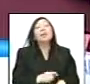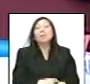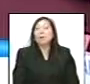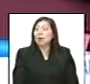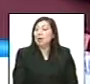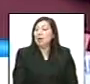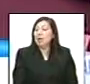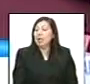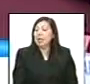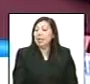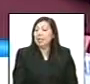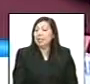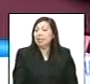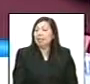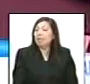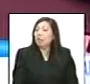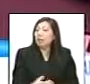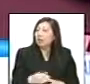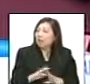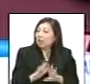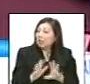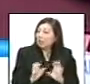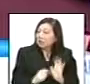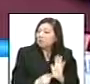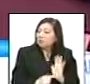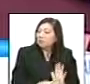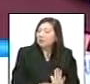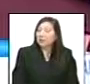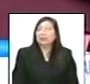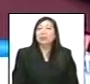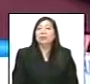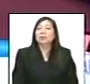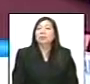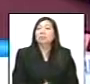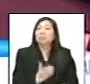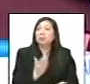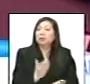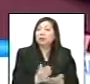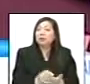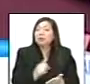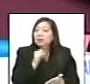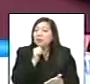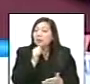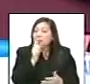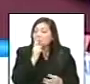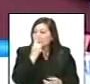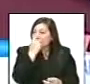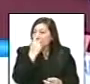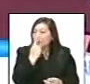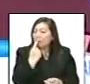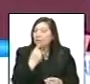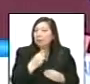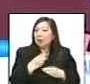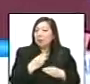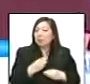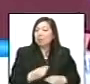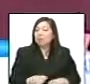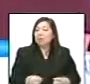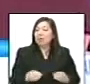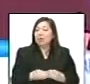problema del tipo de examen que se presentó, está el problema de la falta de un perfil para los miembros de